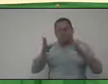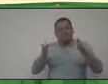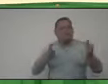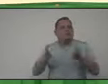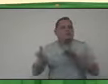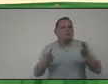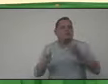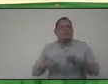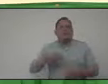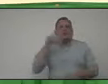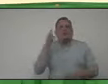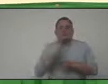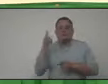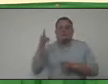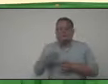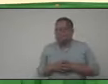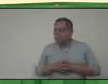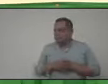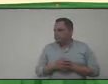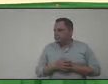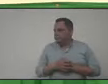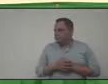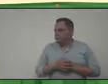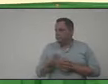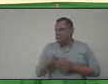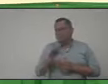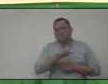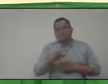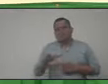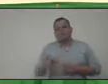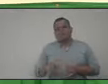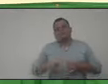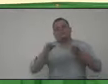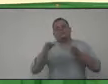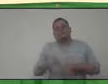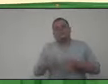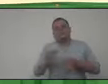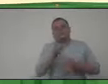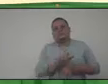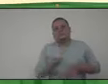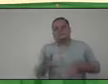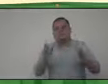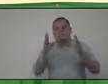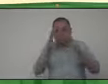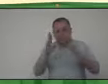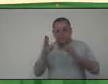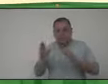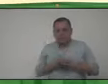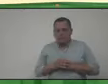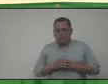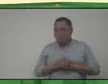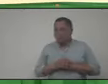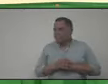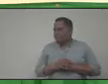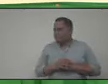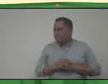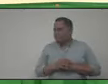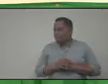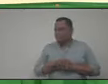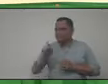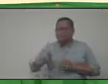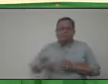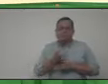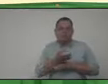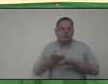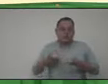servicio oportuno y decente a nuestros usuarios. Entonces, eso es lo que estamos pidiendo,